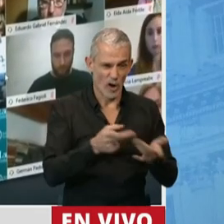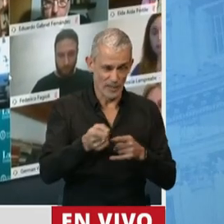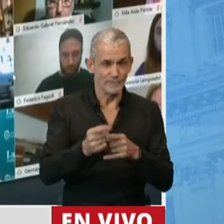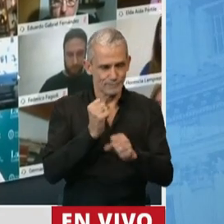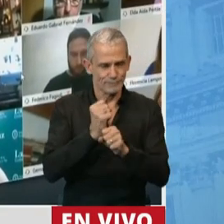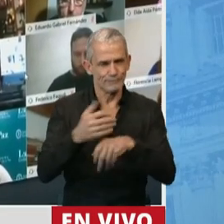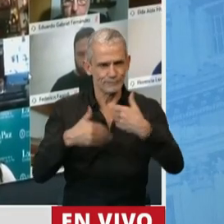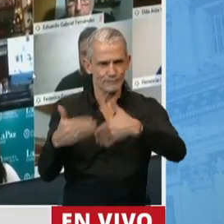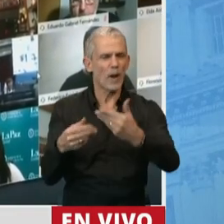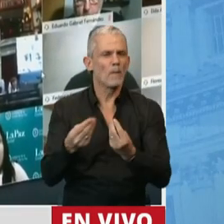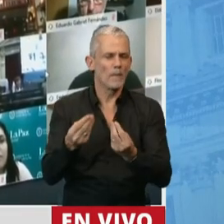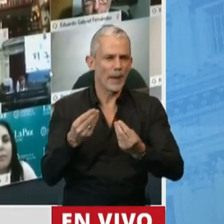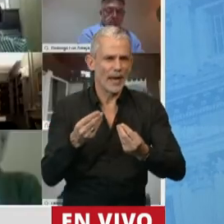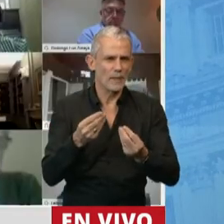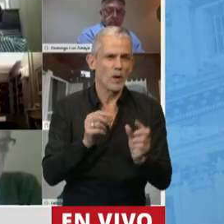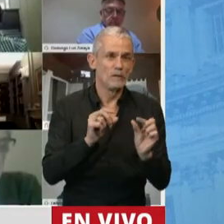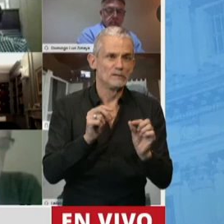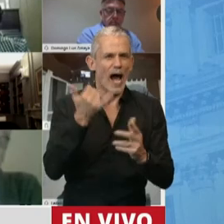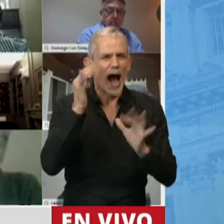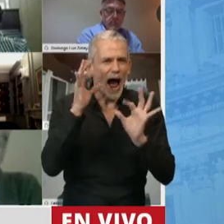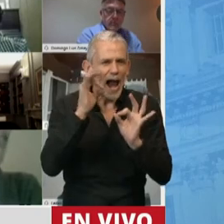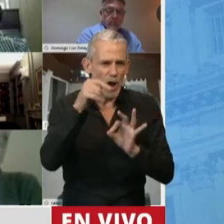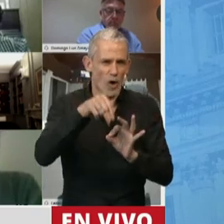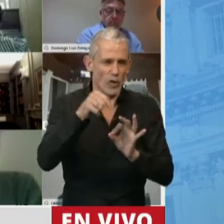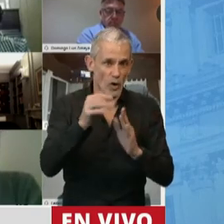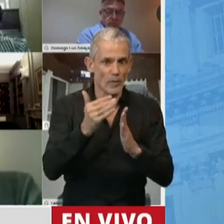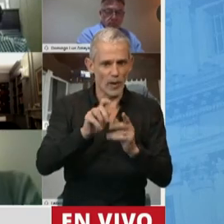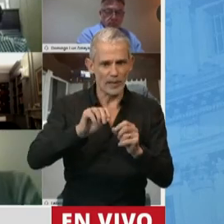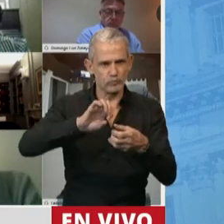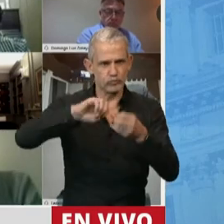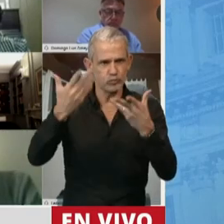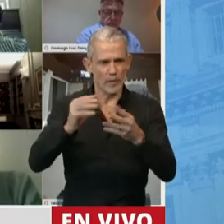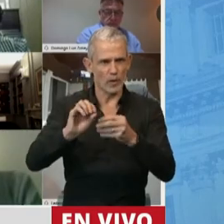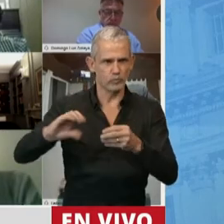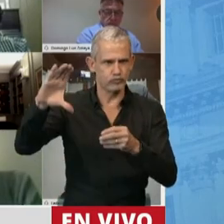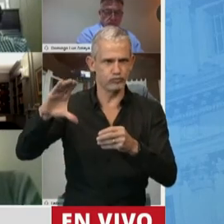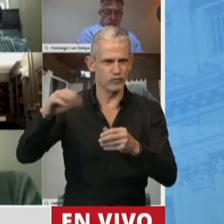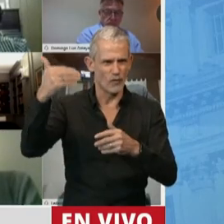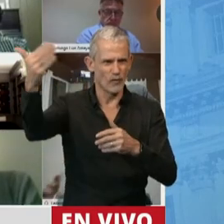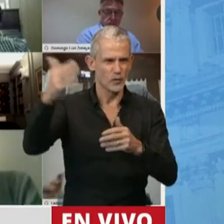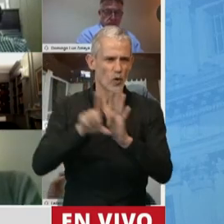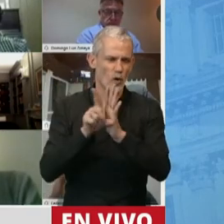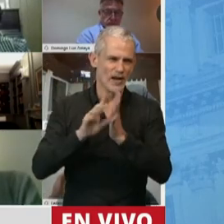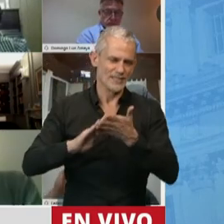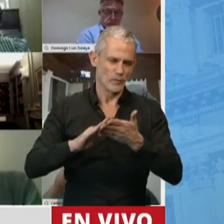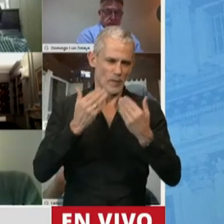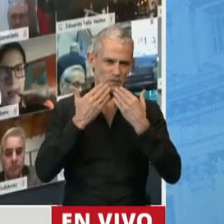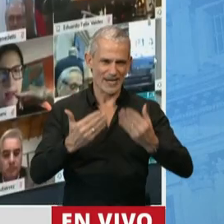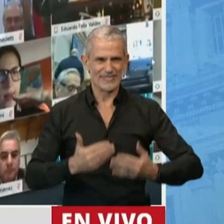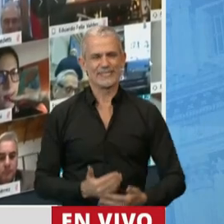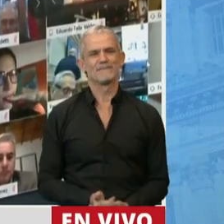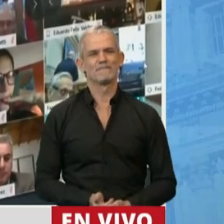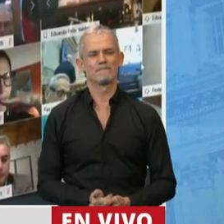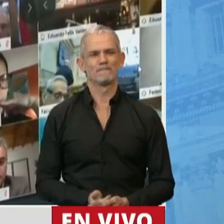seguir trabajando para que lo poco, lo algo de hoy, se transforme en mucho mañana con otras leyes. Muchas gracias.